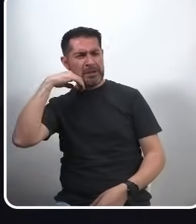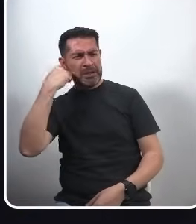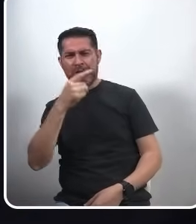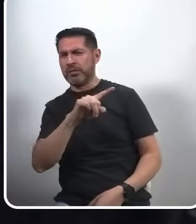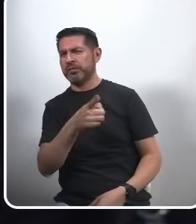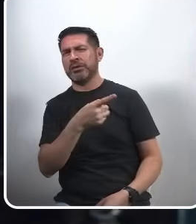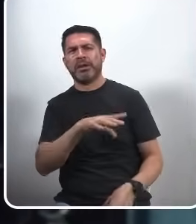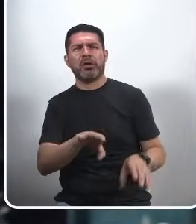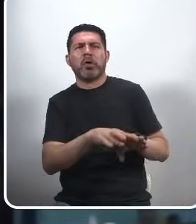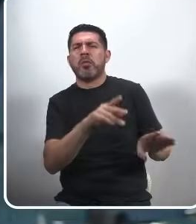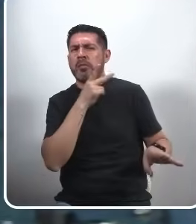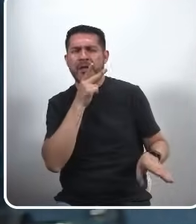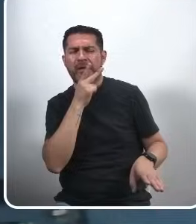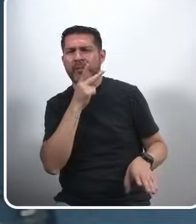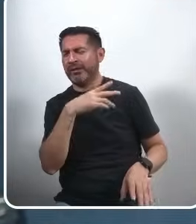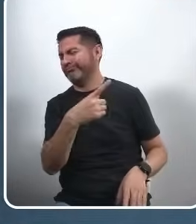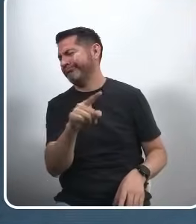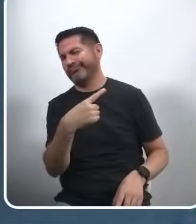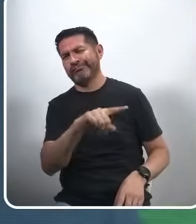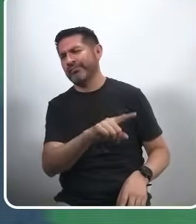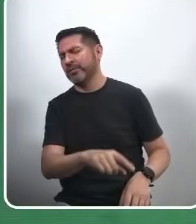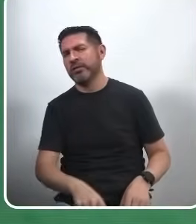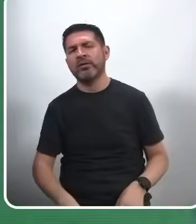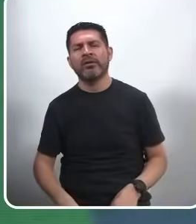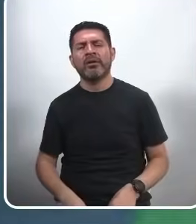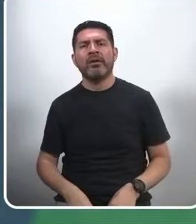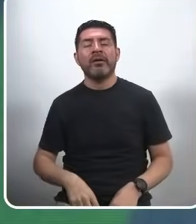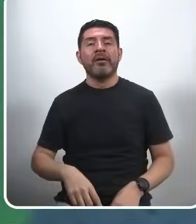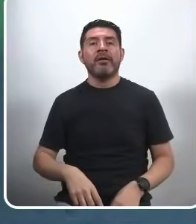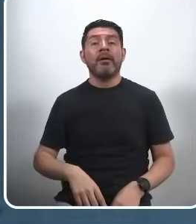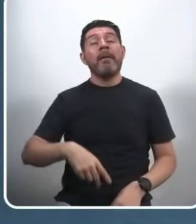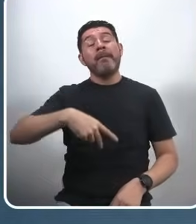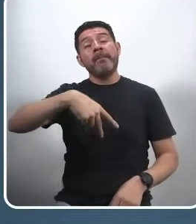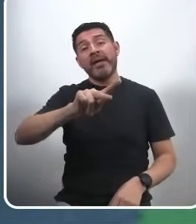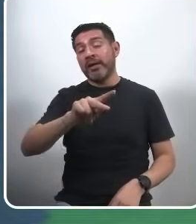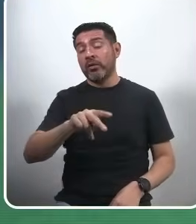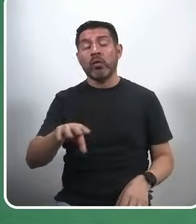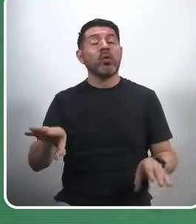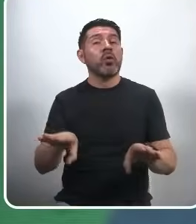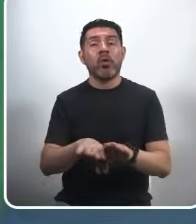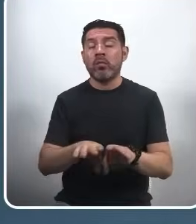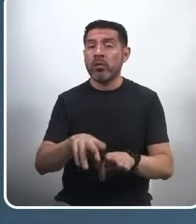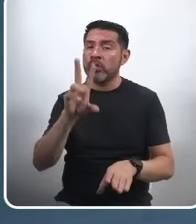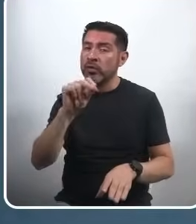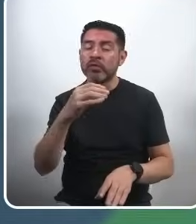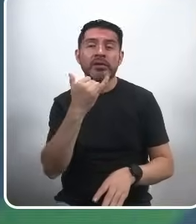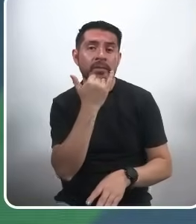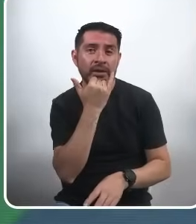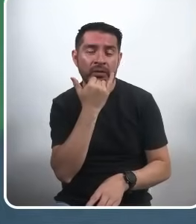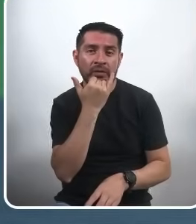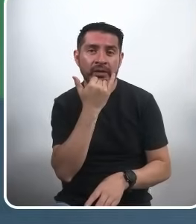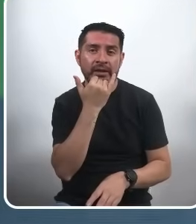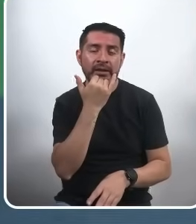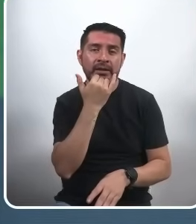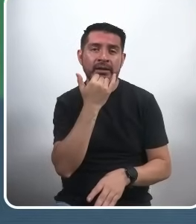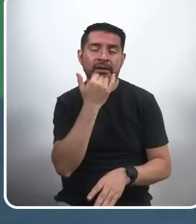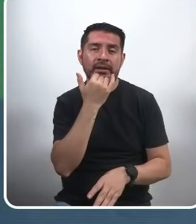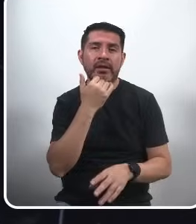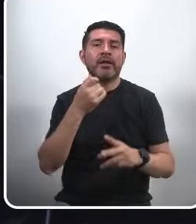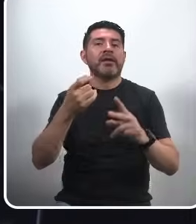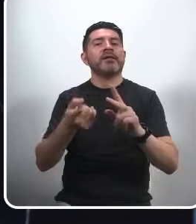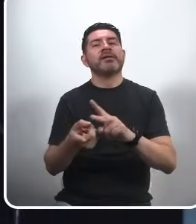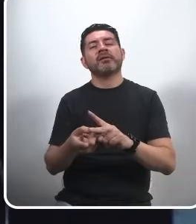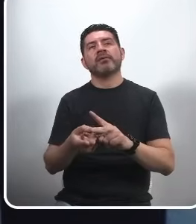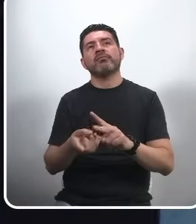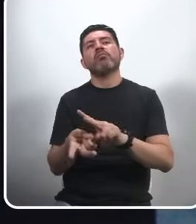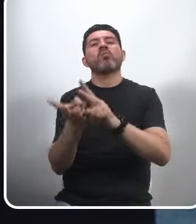qué? Porque lo que no perdonas se repite. Yo nunca voy a ser como mi papá, que le hablaba así a mi mamá. Nunca voy a ser